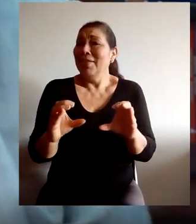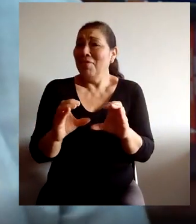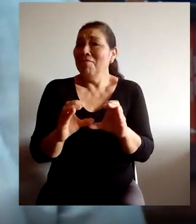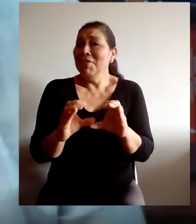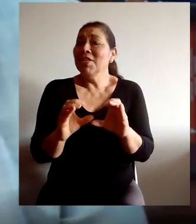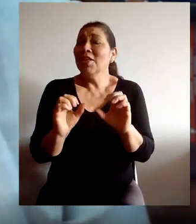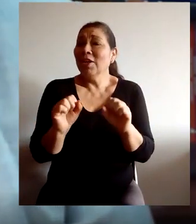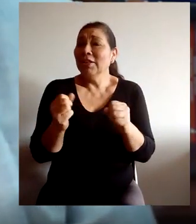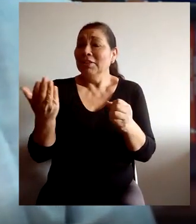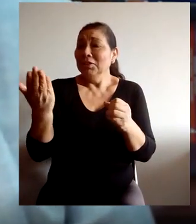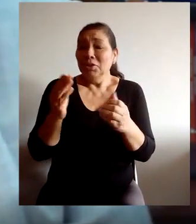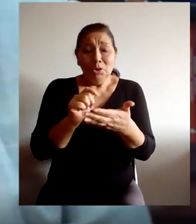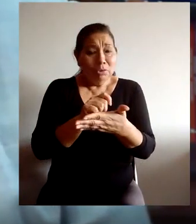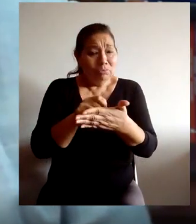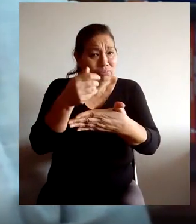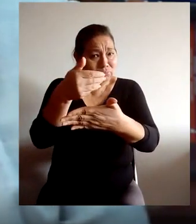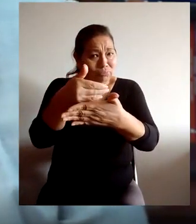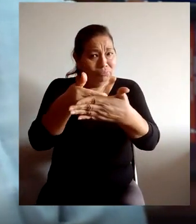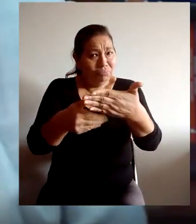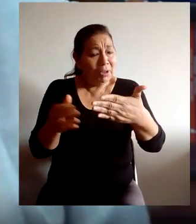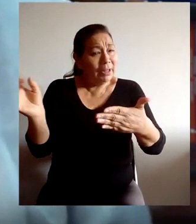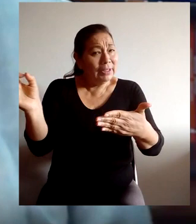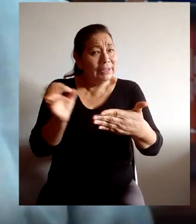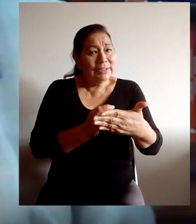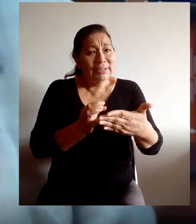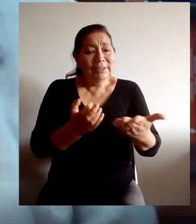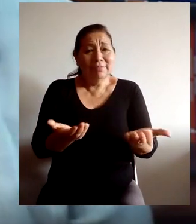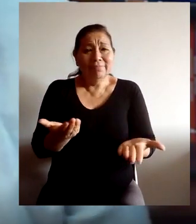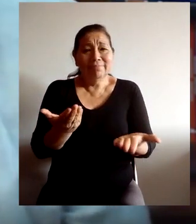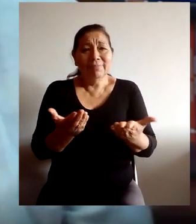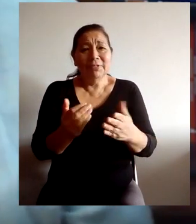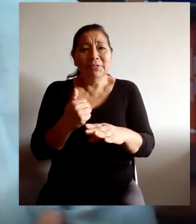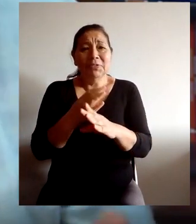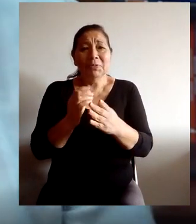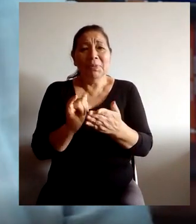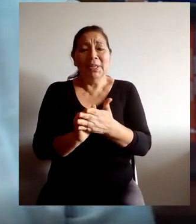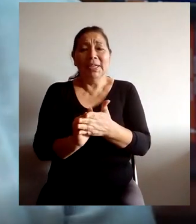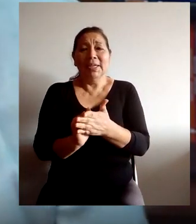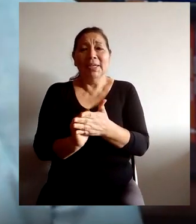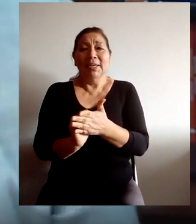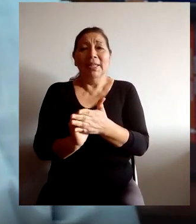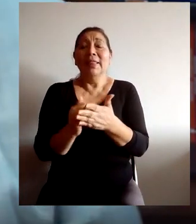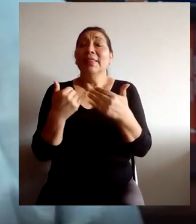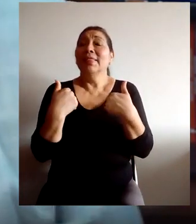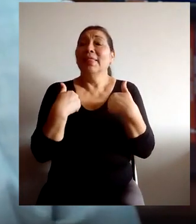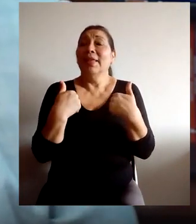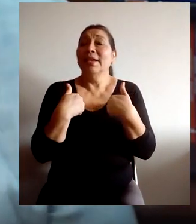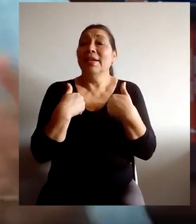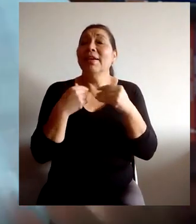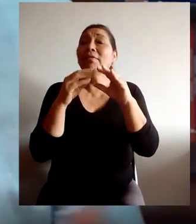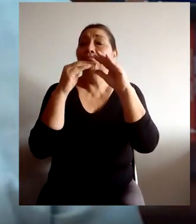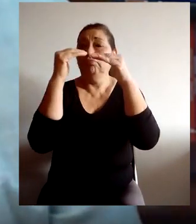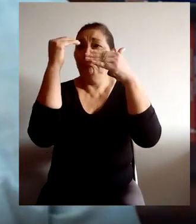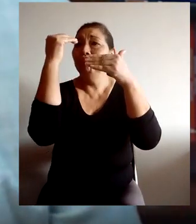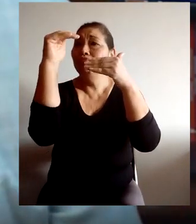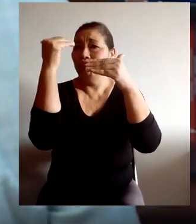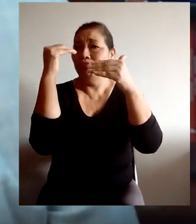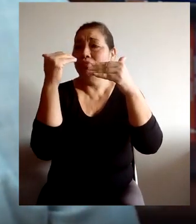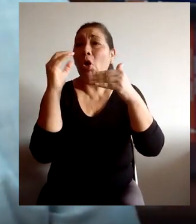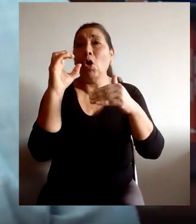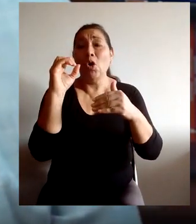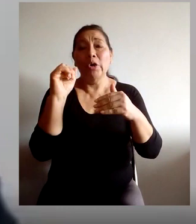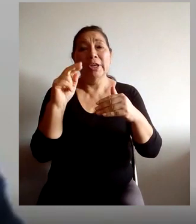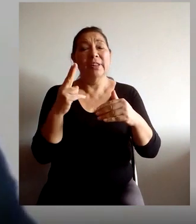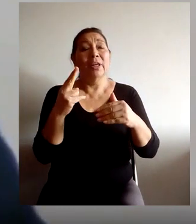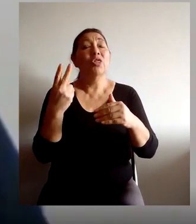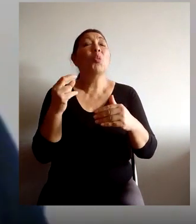formalidades de tener la clasificación OIT 2000? ¿Cuál es el efecto jurídico para su posición?